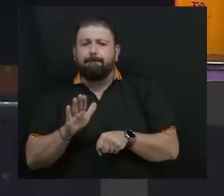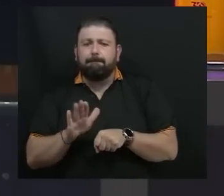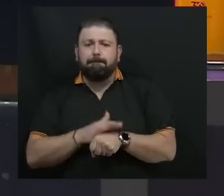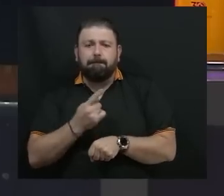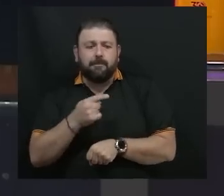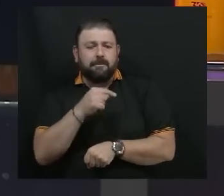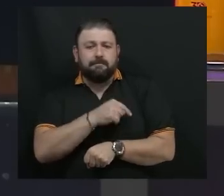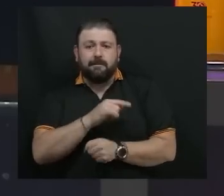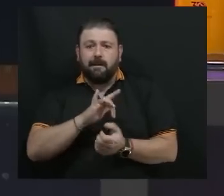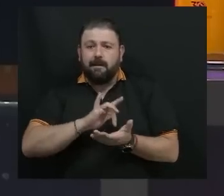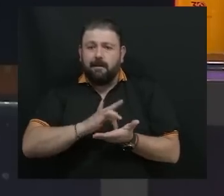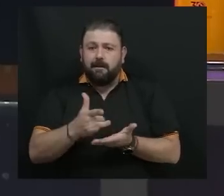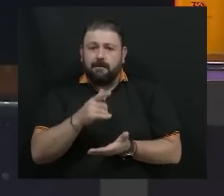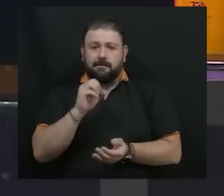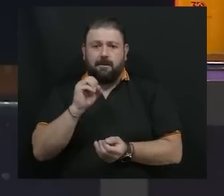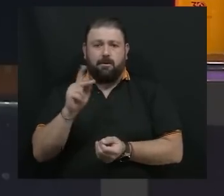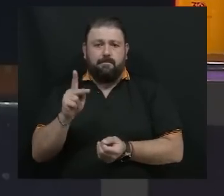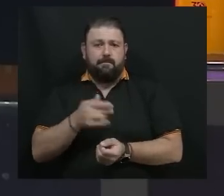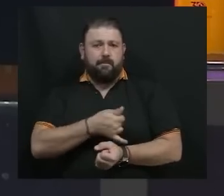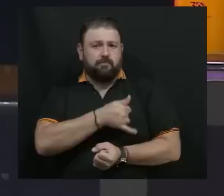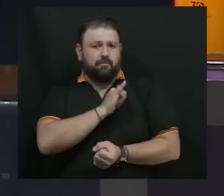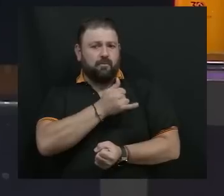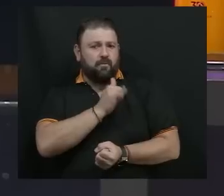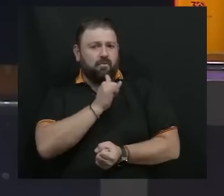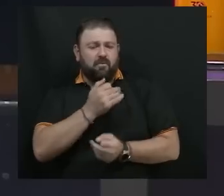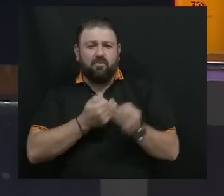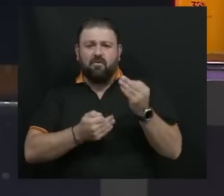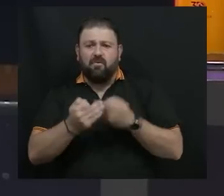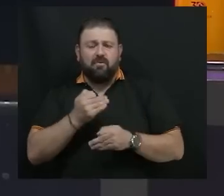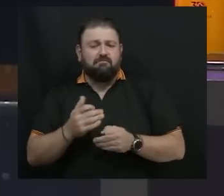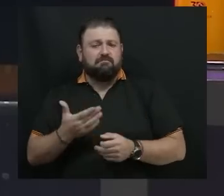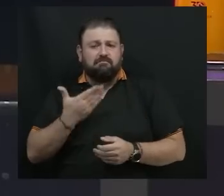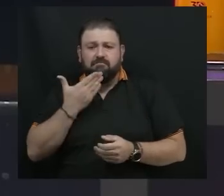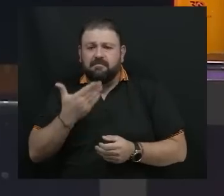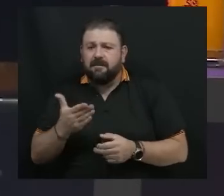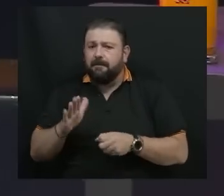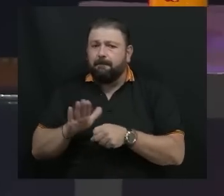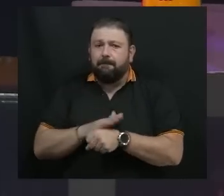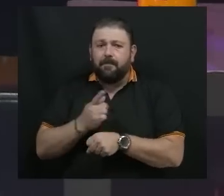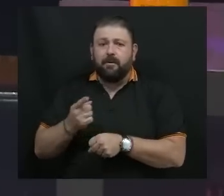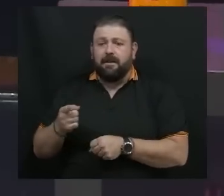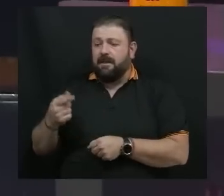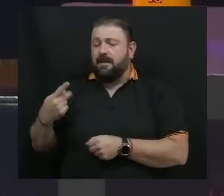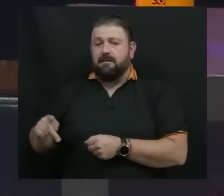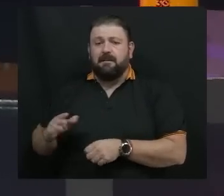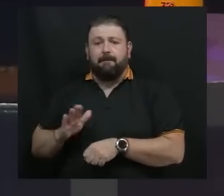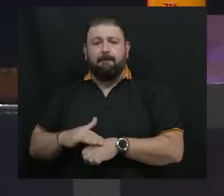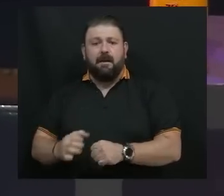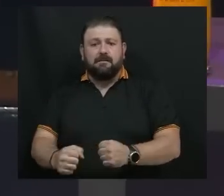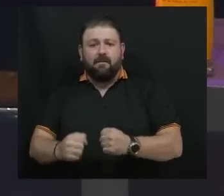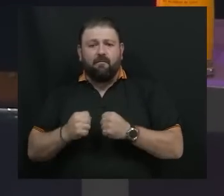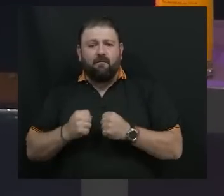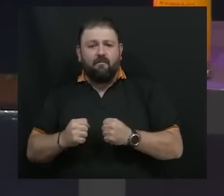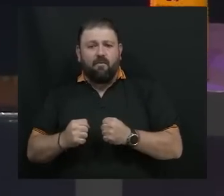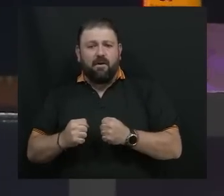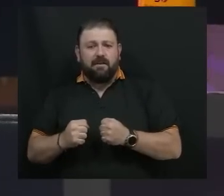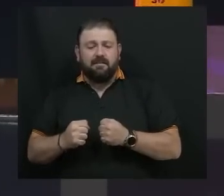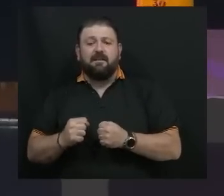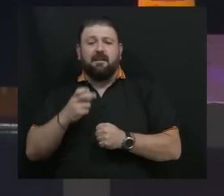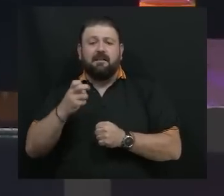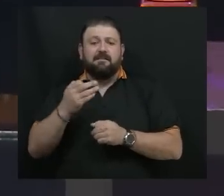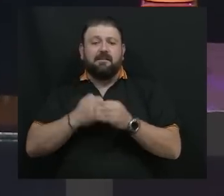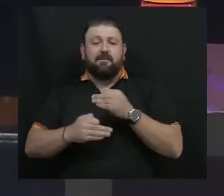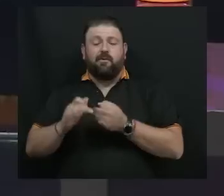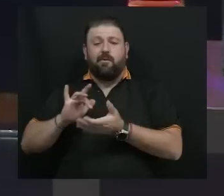le he dado una gripa a Génesis, pero es rapidito, 1 o 2 días y sale. ¿Por qué? Porque su sistema inmunológico está más fortalecido gracias a que podemos darle